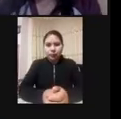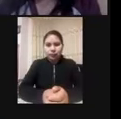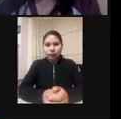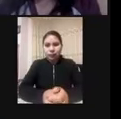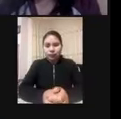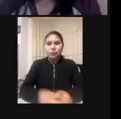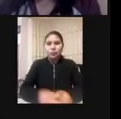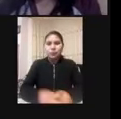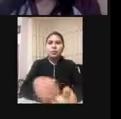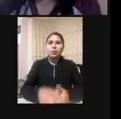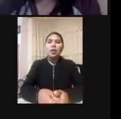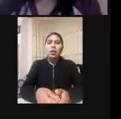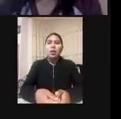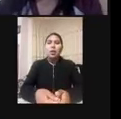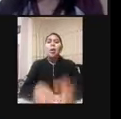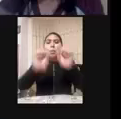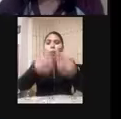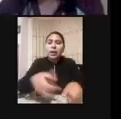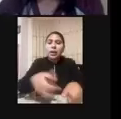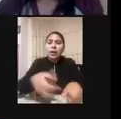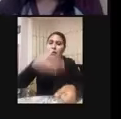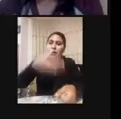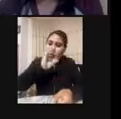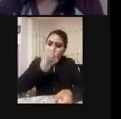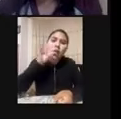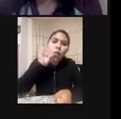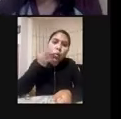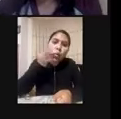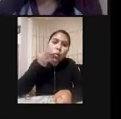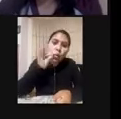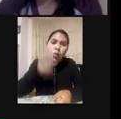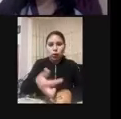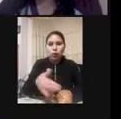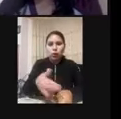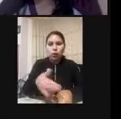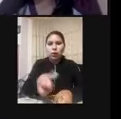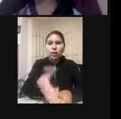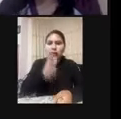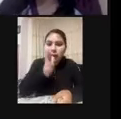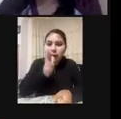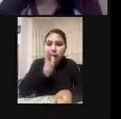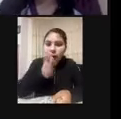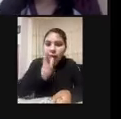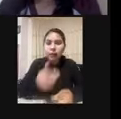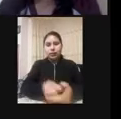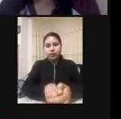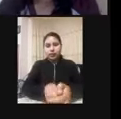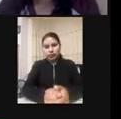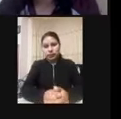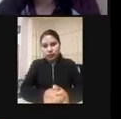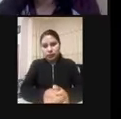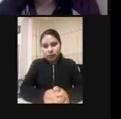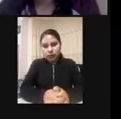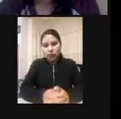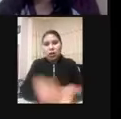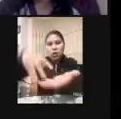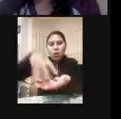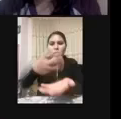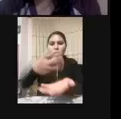jugos, batidos, y vamos a empezar a cambiar de poco la consistencia. Luego empezamos con las gelatinas, con los licuados